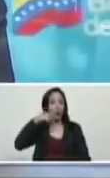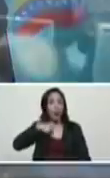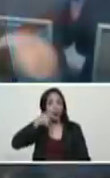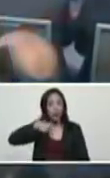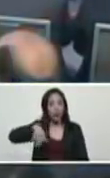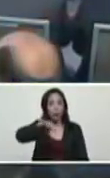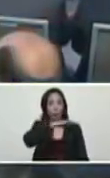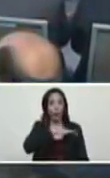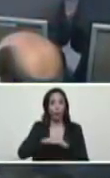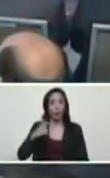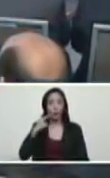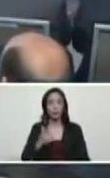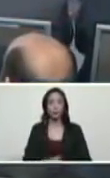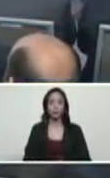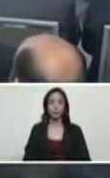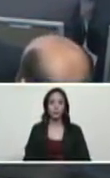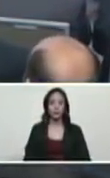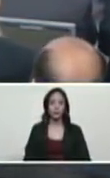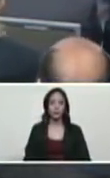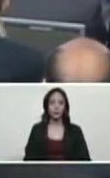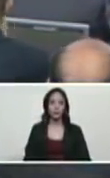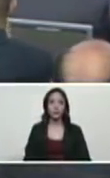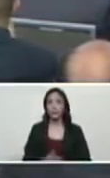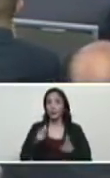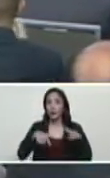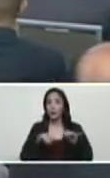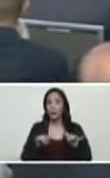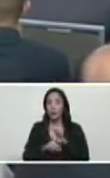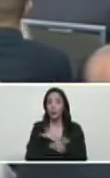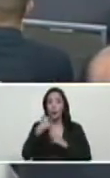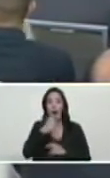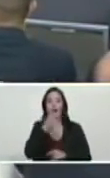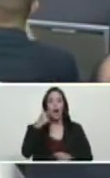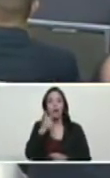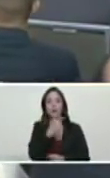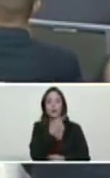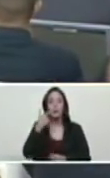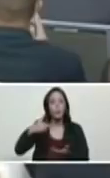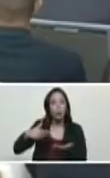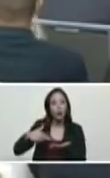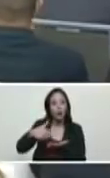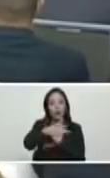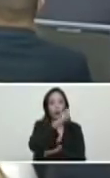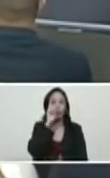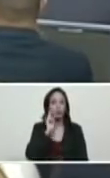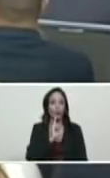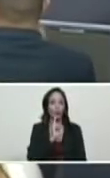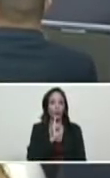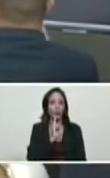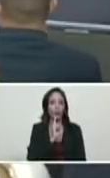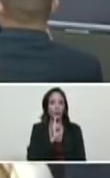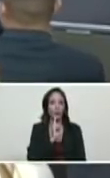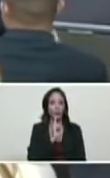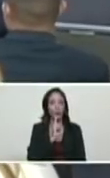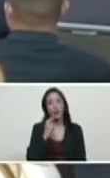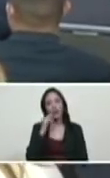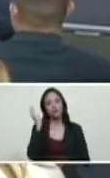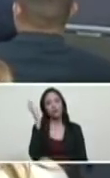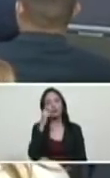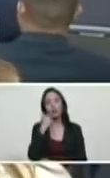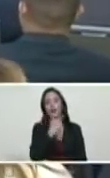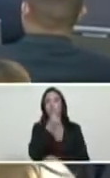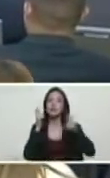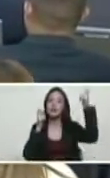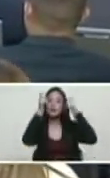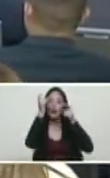No hay una palma del territorio nacional donde no se hable: por aquí pasó Bolívar, como le gustaba recitar a nuestro comandante